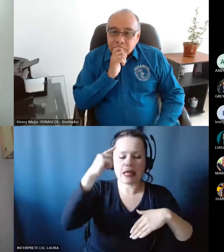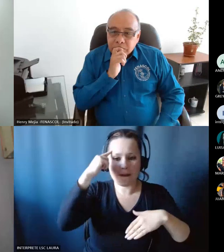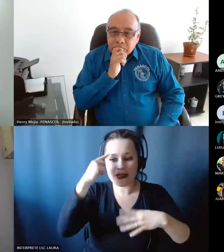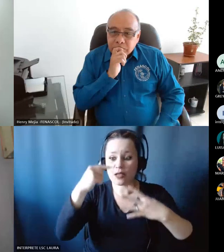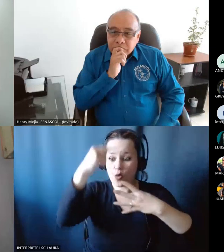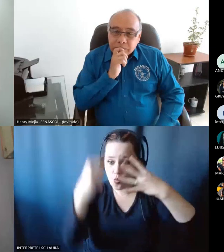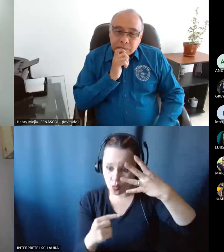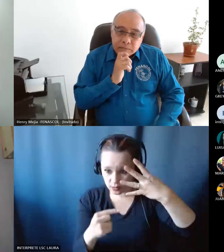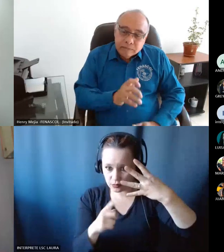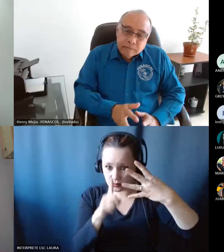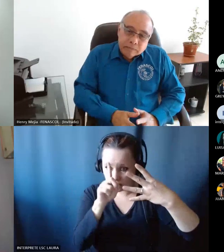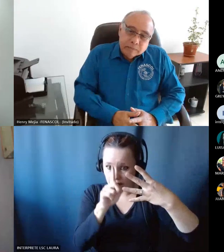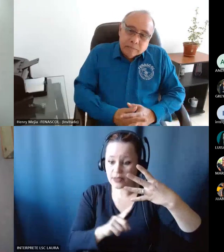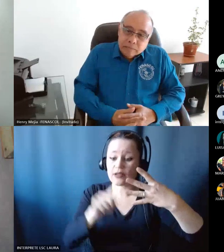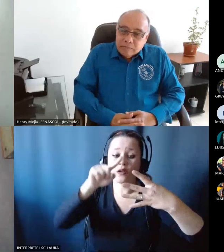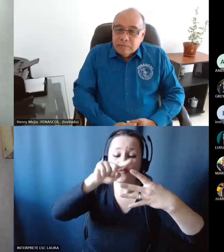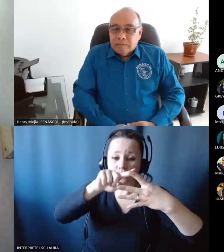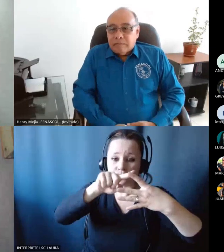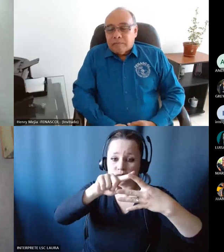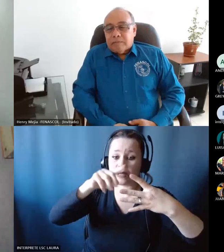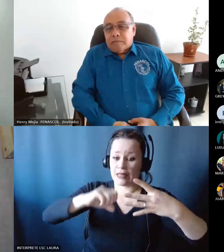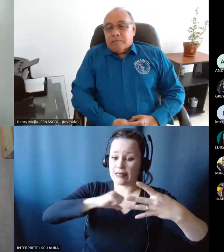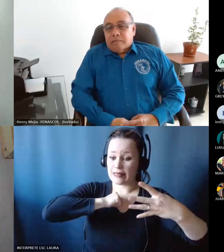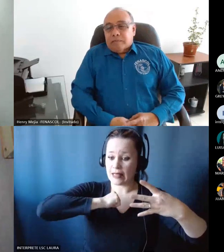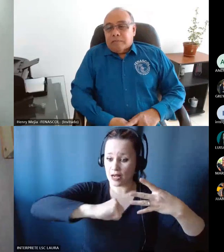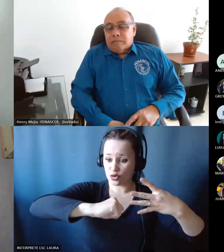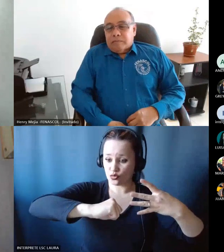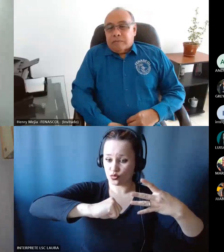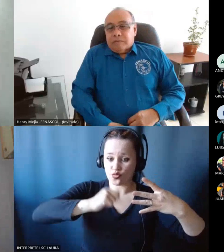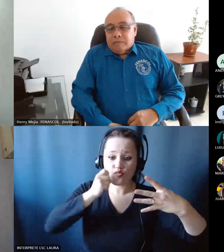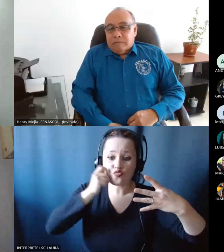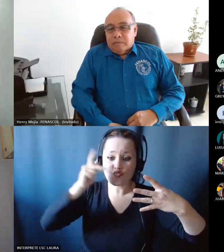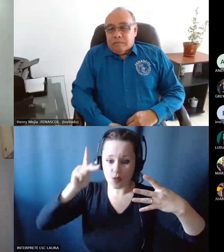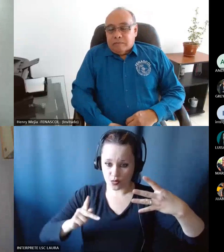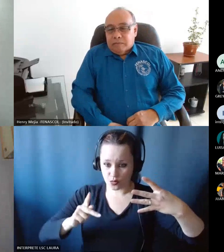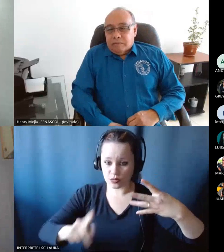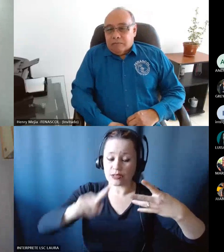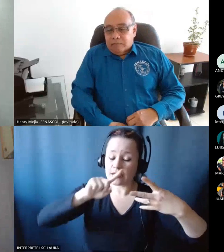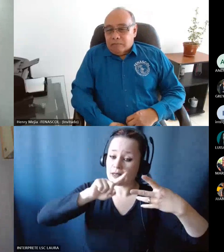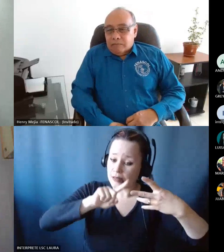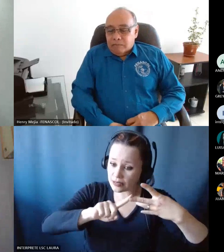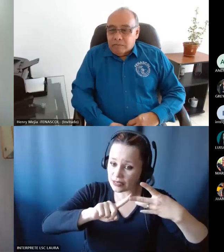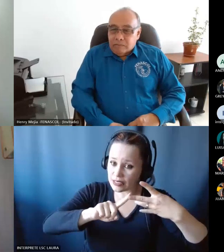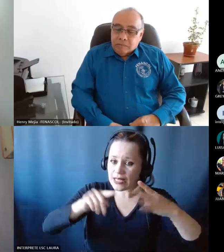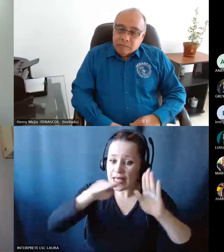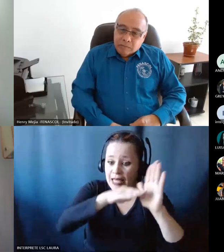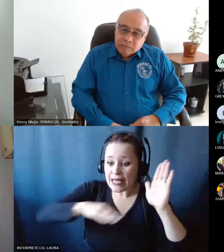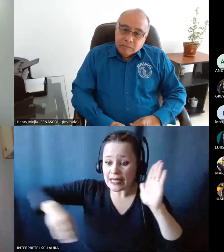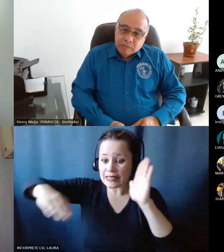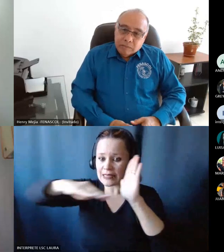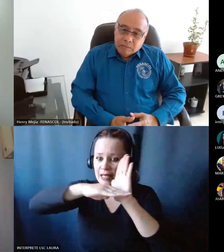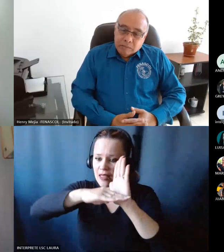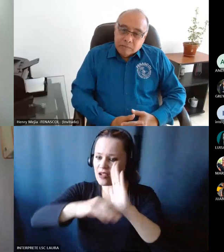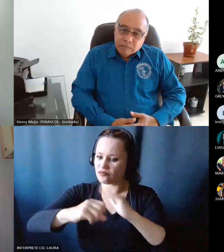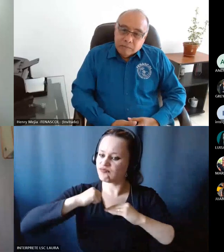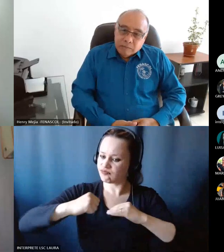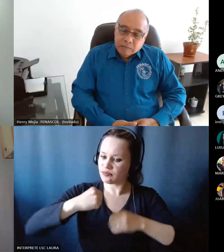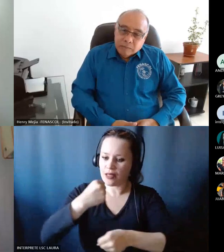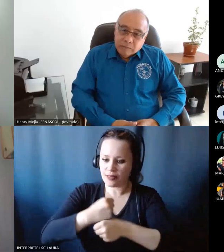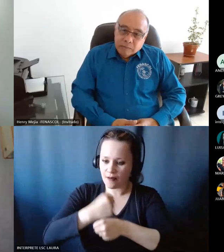Pilares Tenemos que trabajar desde los Derechos Humanos Tenemos que trabajar en estándares laborales Tenemos que